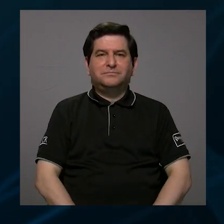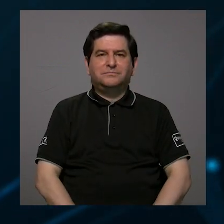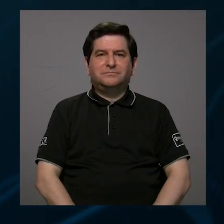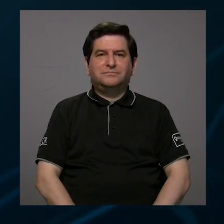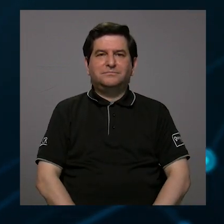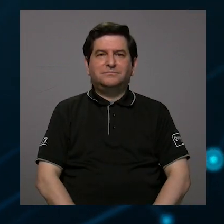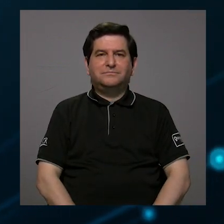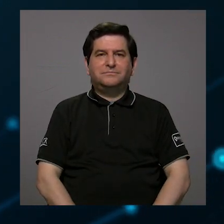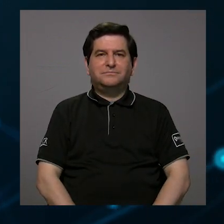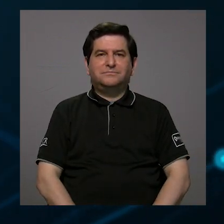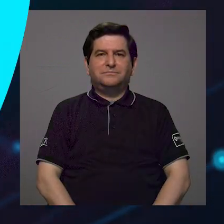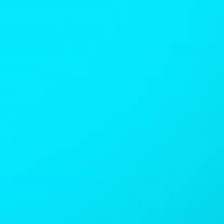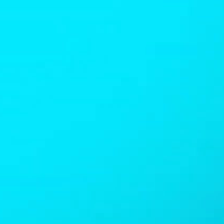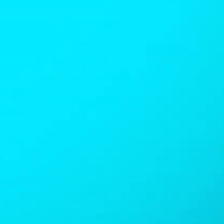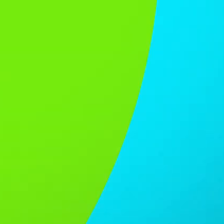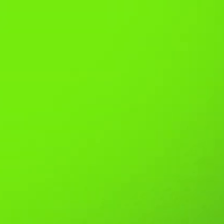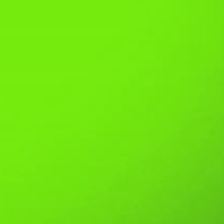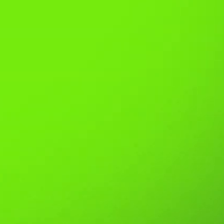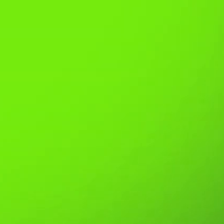la Alimentación, FAO.